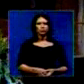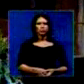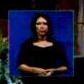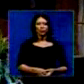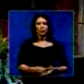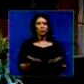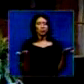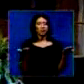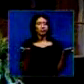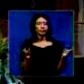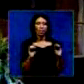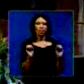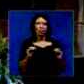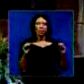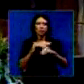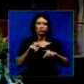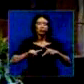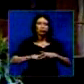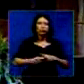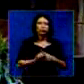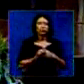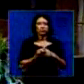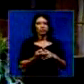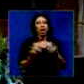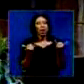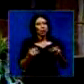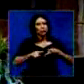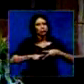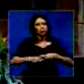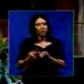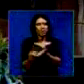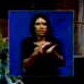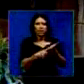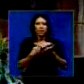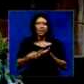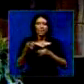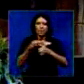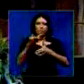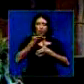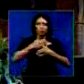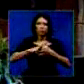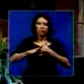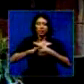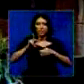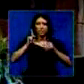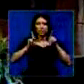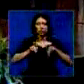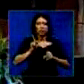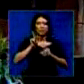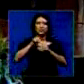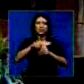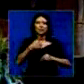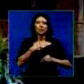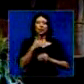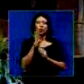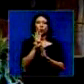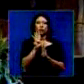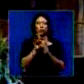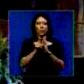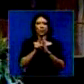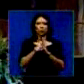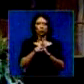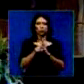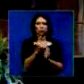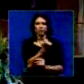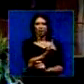Pues bien, sin más preámbulos, damos inicio al debate. En esta primera intervención, los participantes disponen de 4 minutos